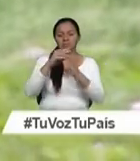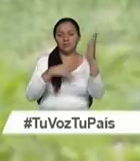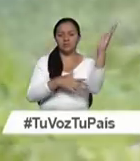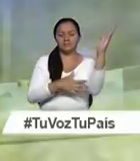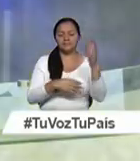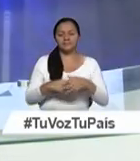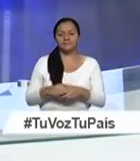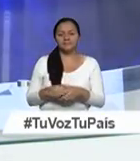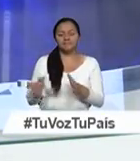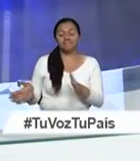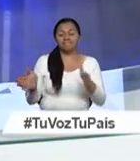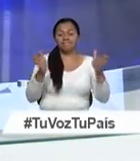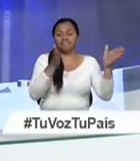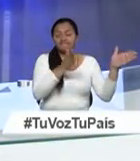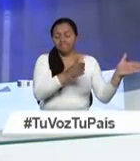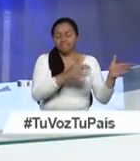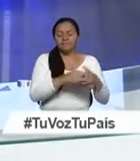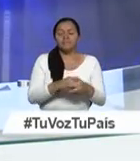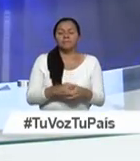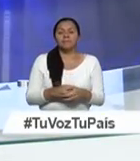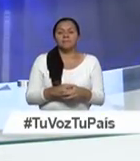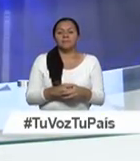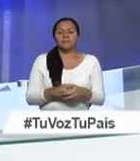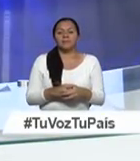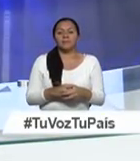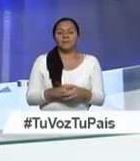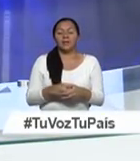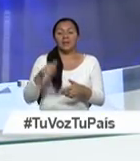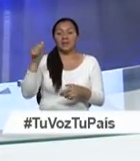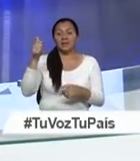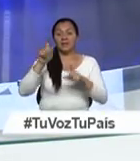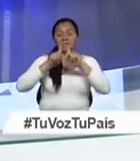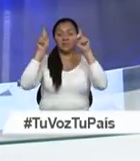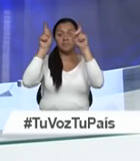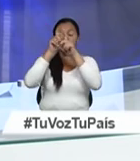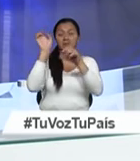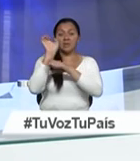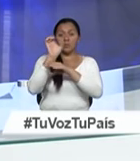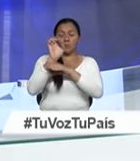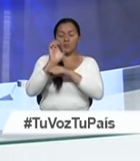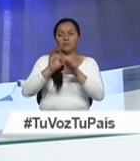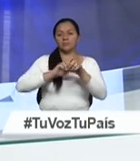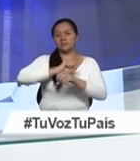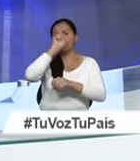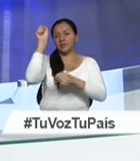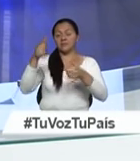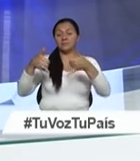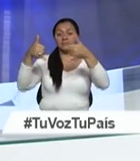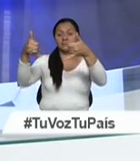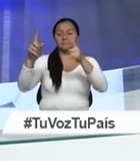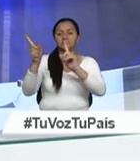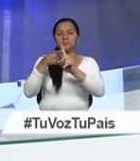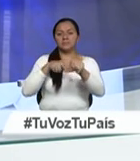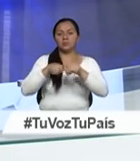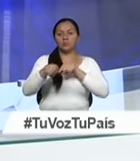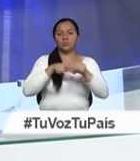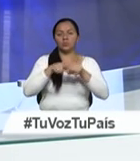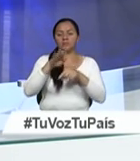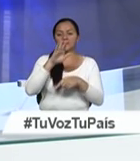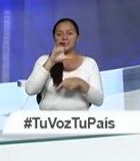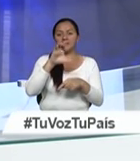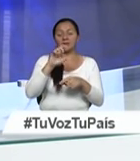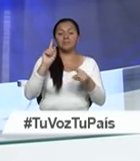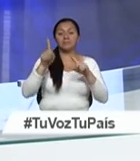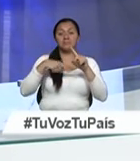Ciudadano. Y ahora le contamos que 10 empresas ecuatorianas fueron las ganadoras del primer concurso Ingeniatec, el